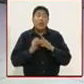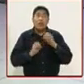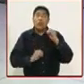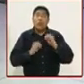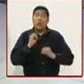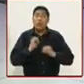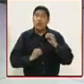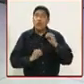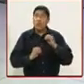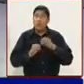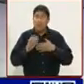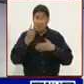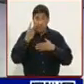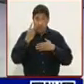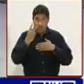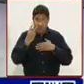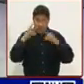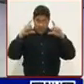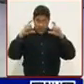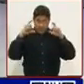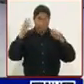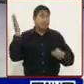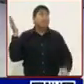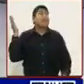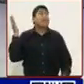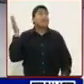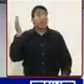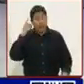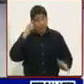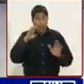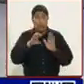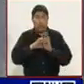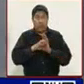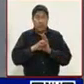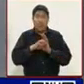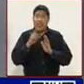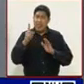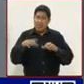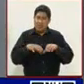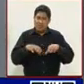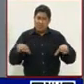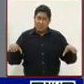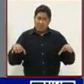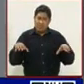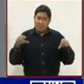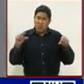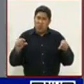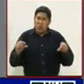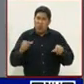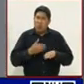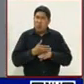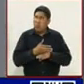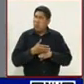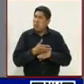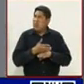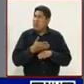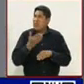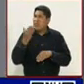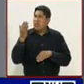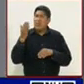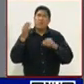se han sido sacadas las siguientes fotografías. Lo están viendo en este momento, esos troncos bajitos, esas